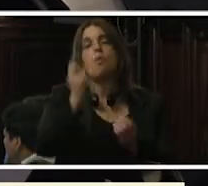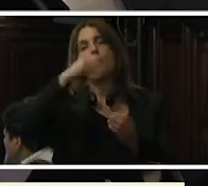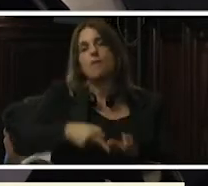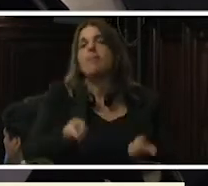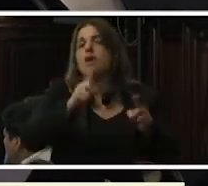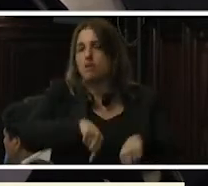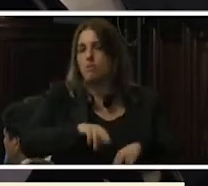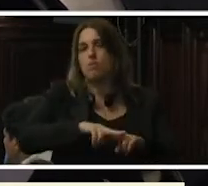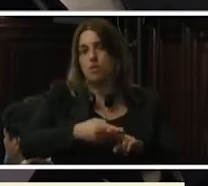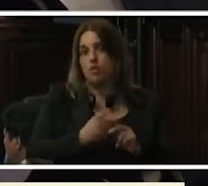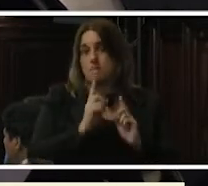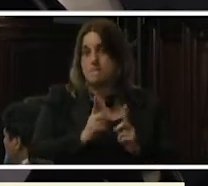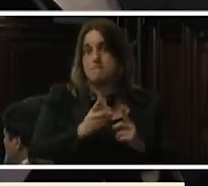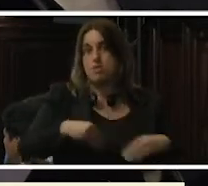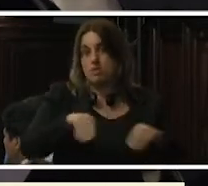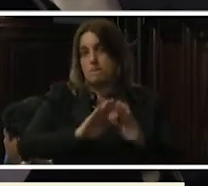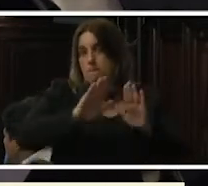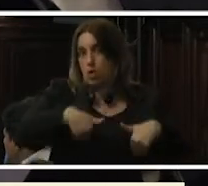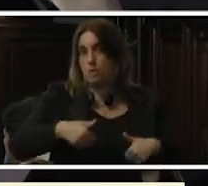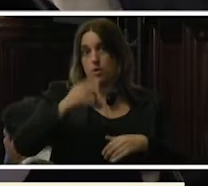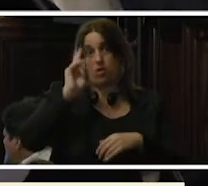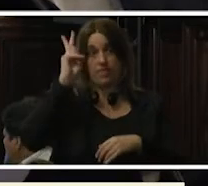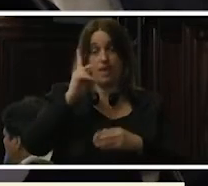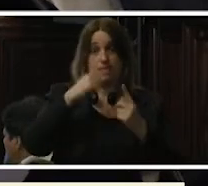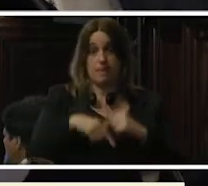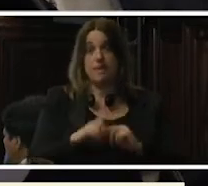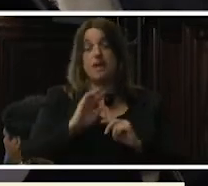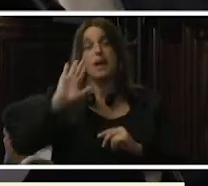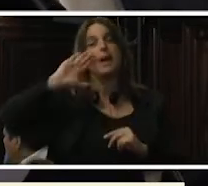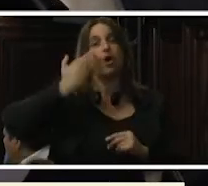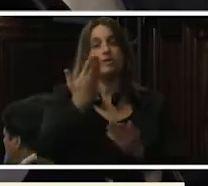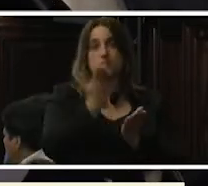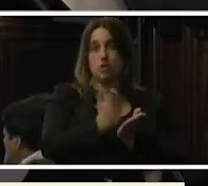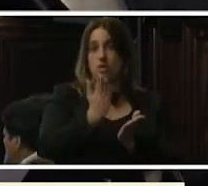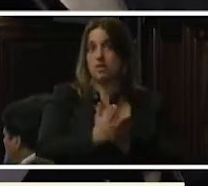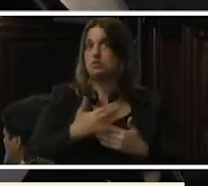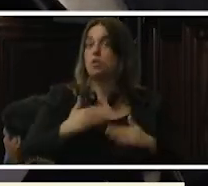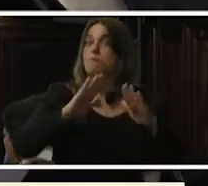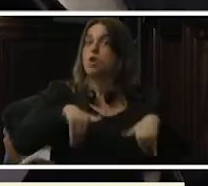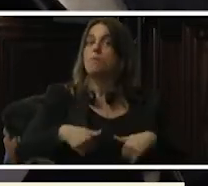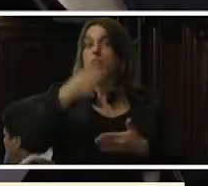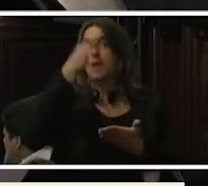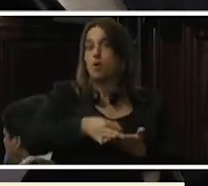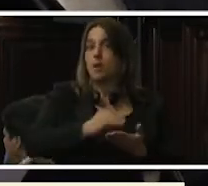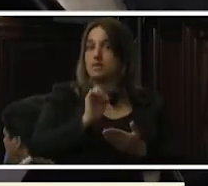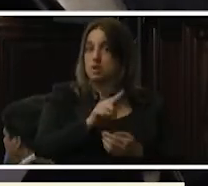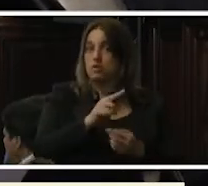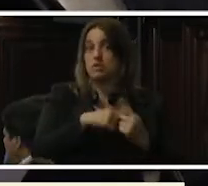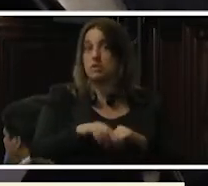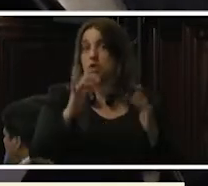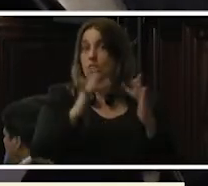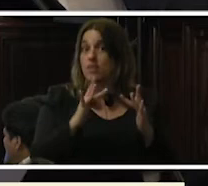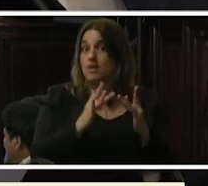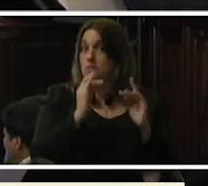del territorio del pueblo ayoreo toto y osode, al reconocimiento del derecho de autodeterminación de la población en situación de aislamiento y contacto